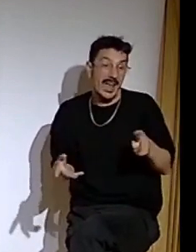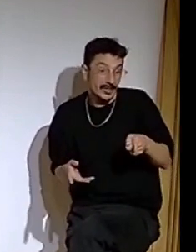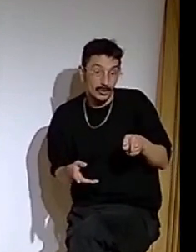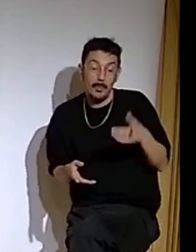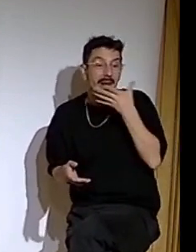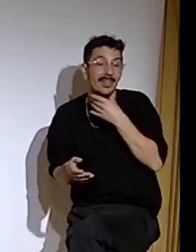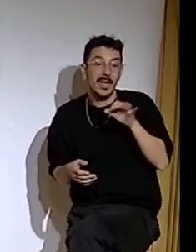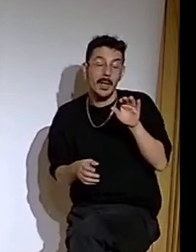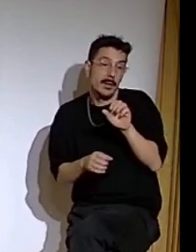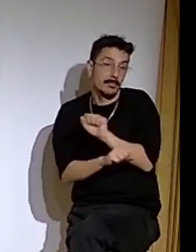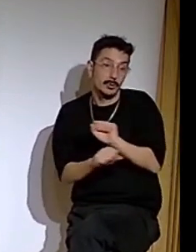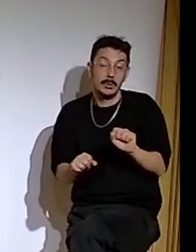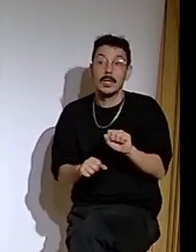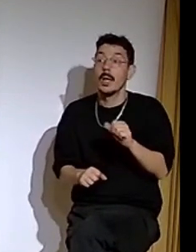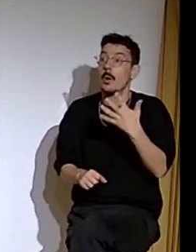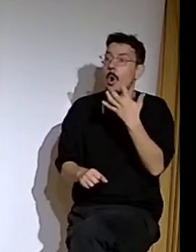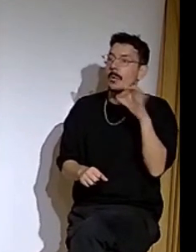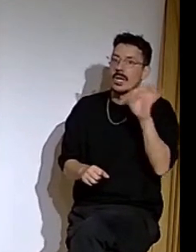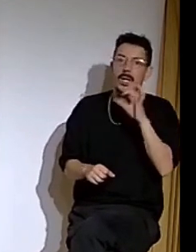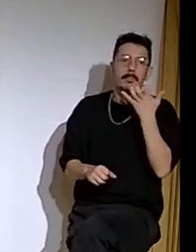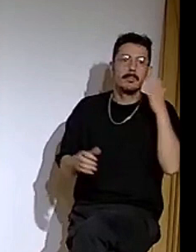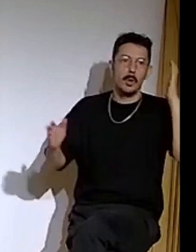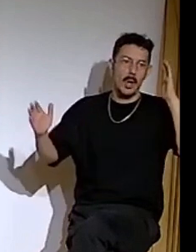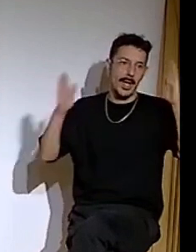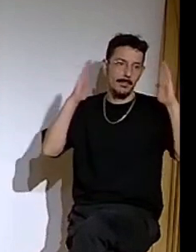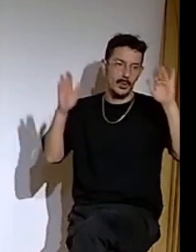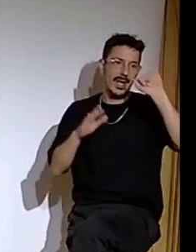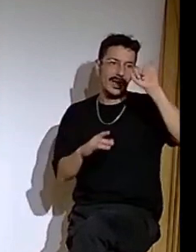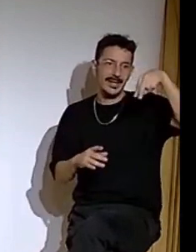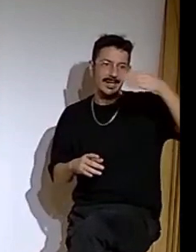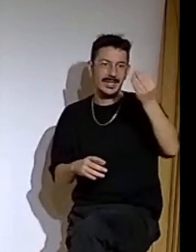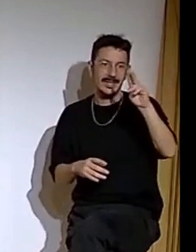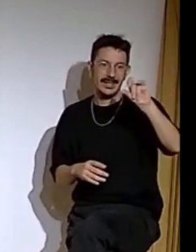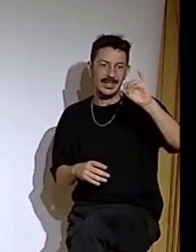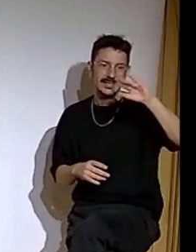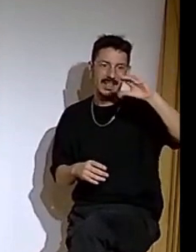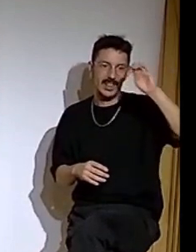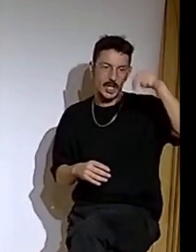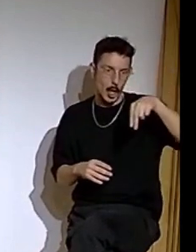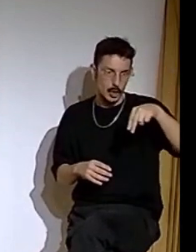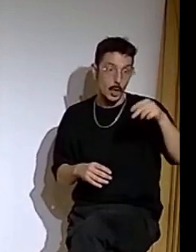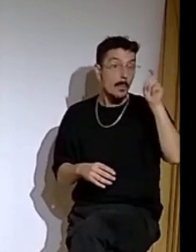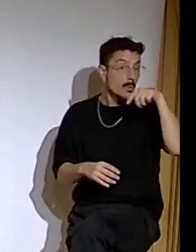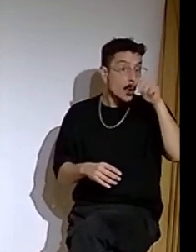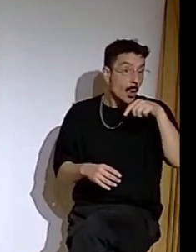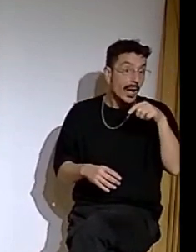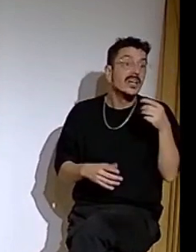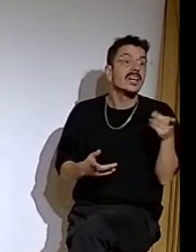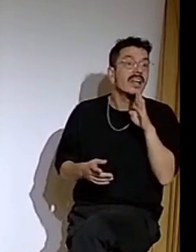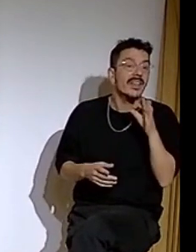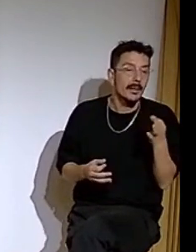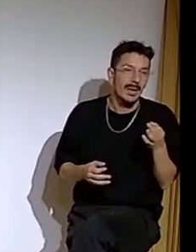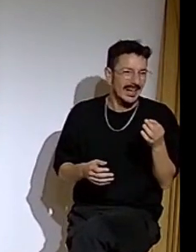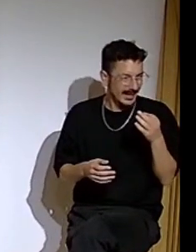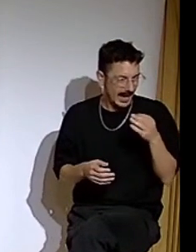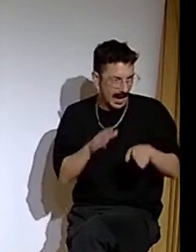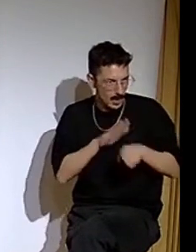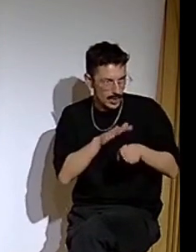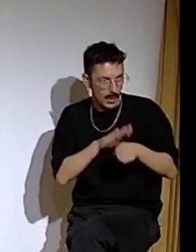la inquisición quemaba de verdad queremos seguir callando nuestras voces yo creo que no Entonces